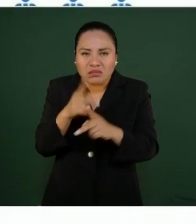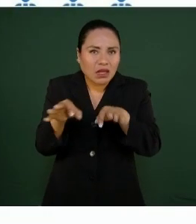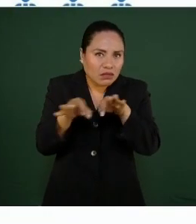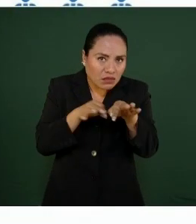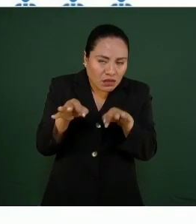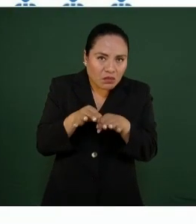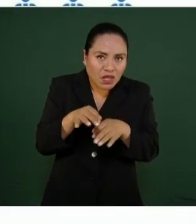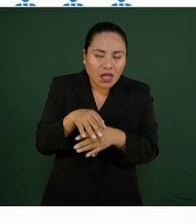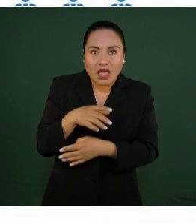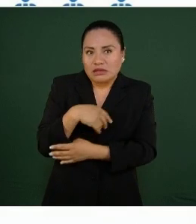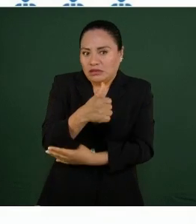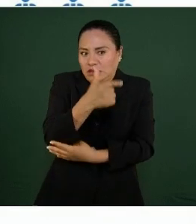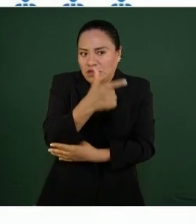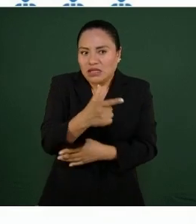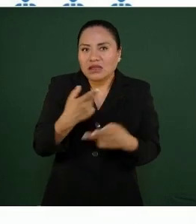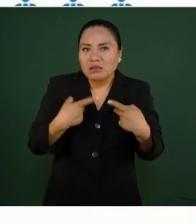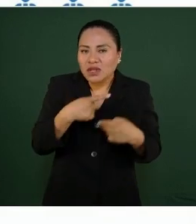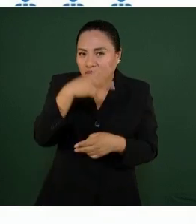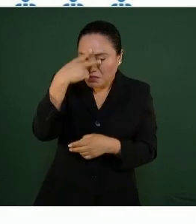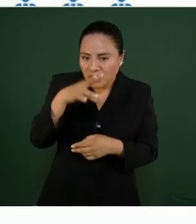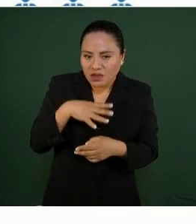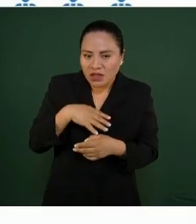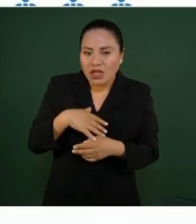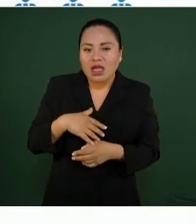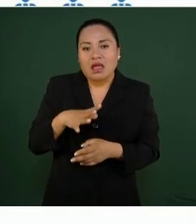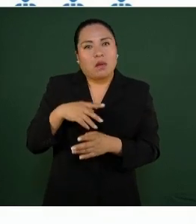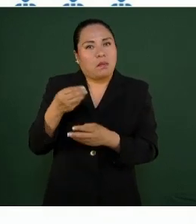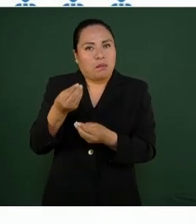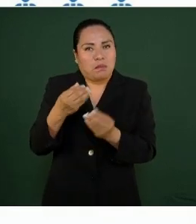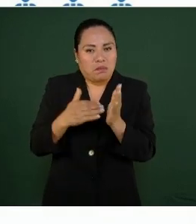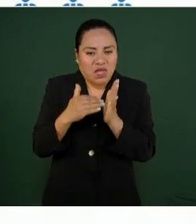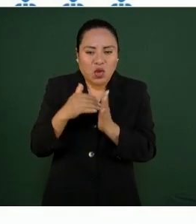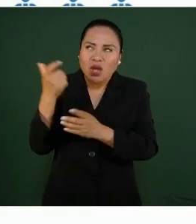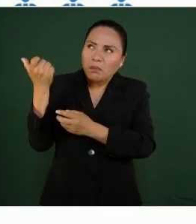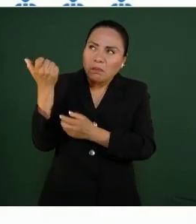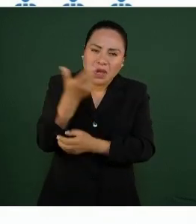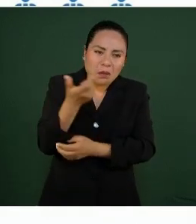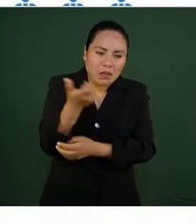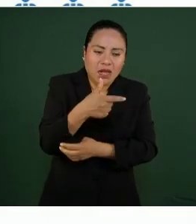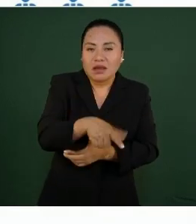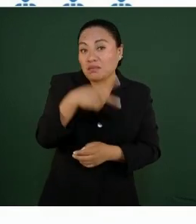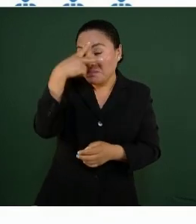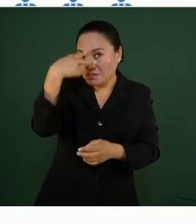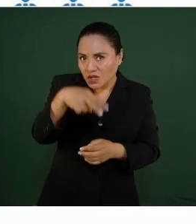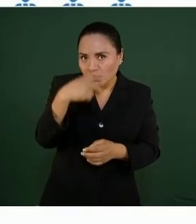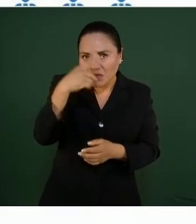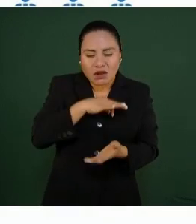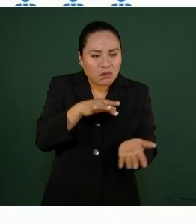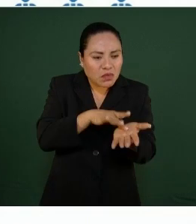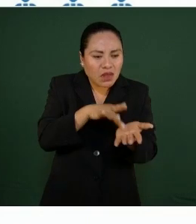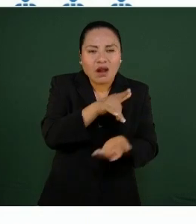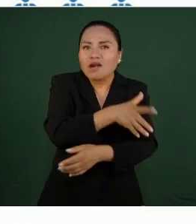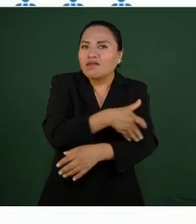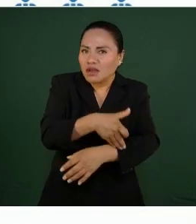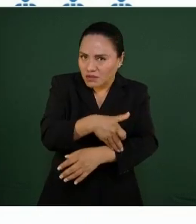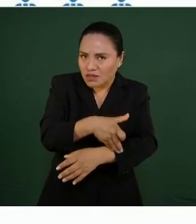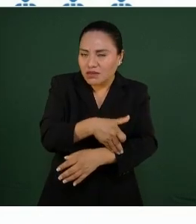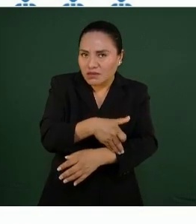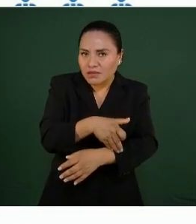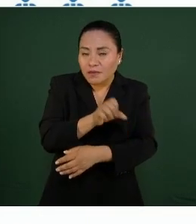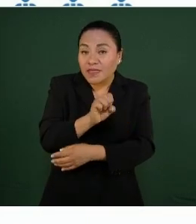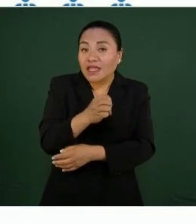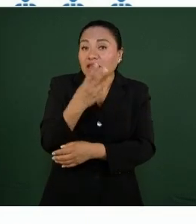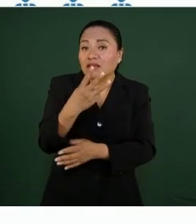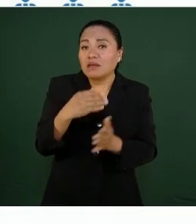mandan 63 mil millones de dólares en remesas, ¿no?, a México, a sus familias, lo hacen para apoyar a sus familias. Pero estos